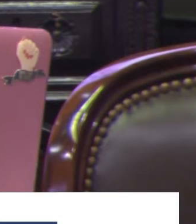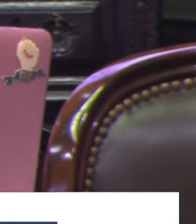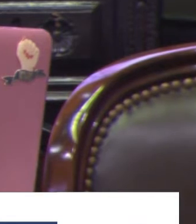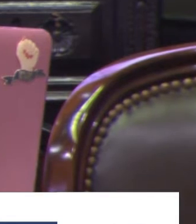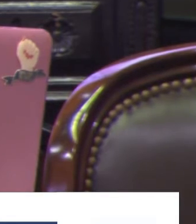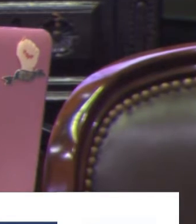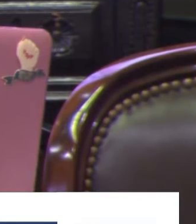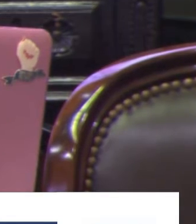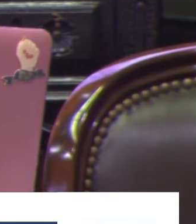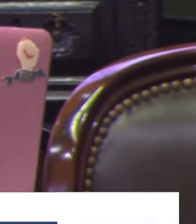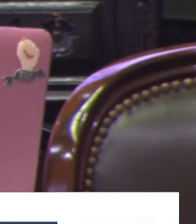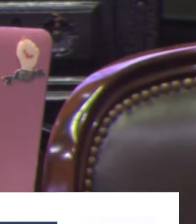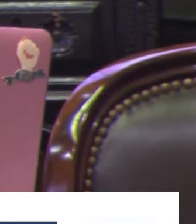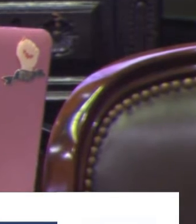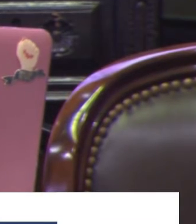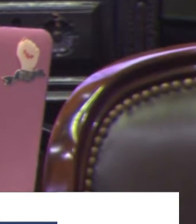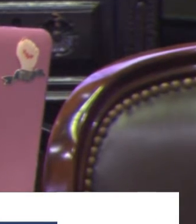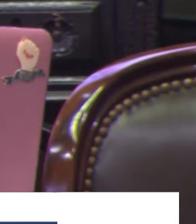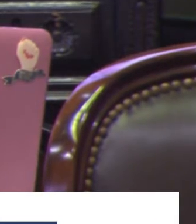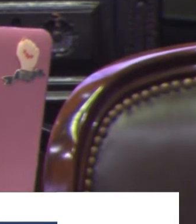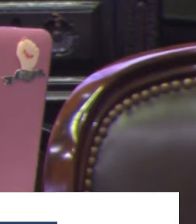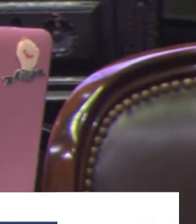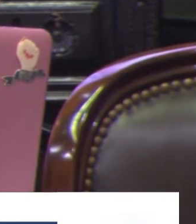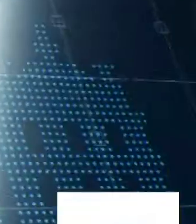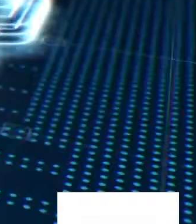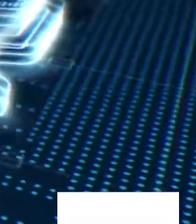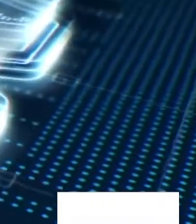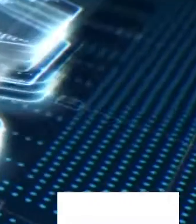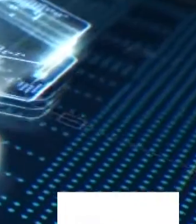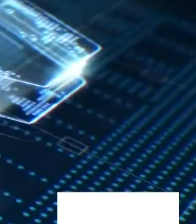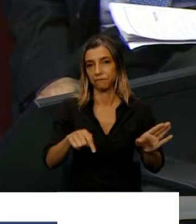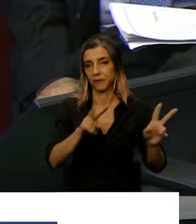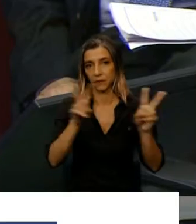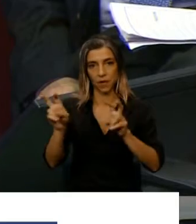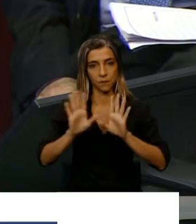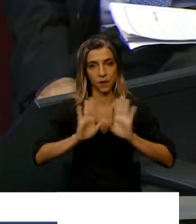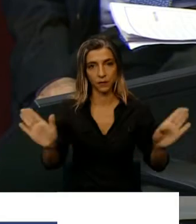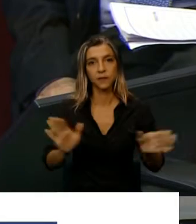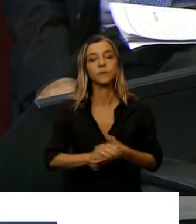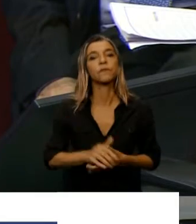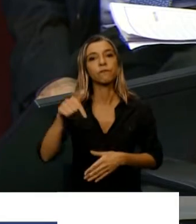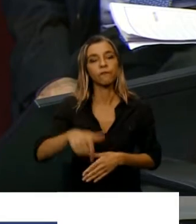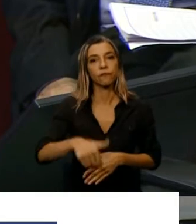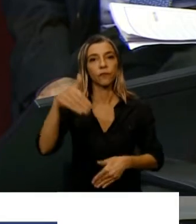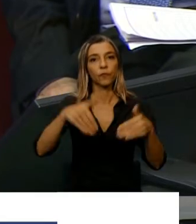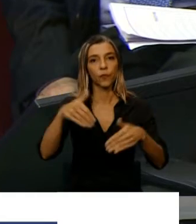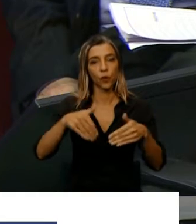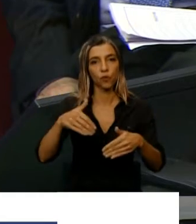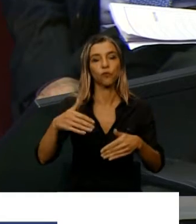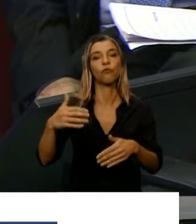vivo toda la historia de Argentina. Gracias. Se va a votar en general y